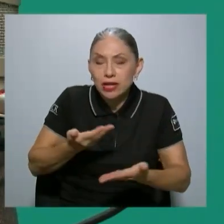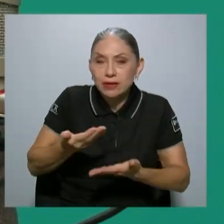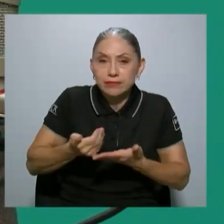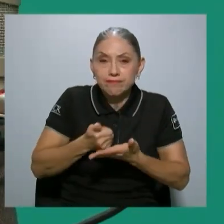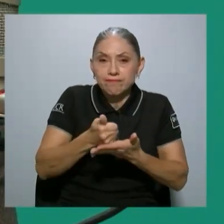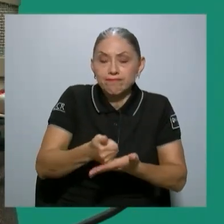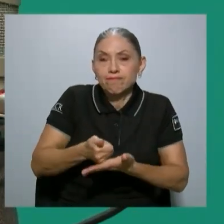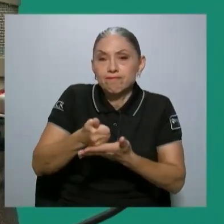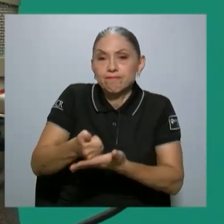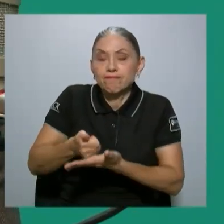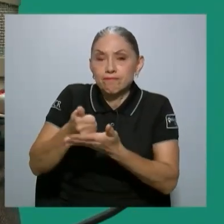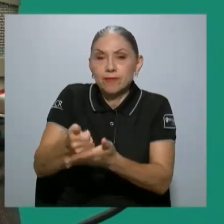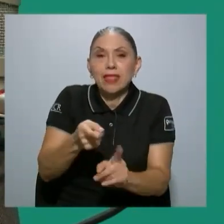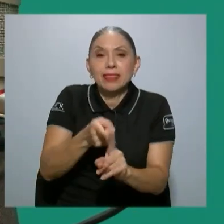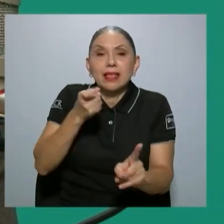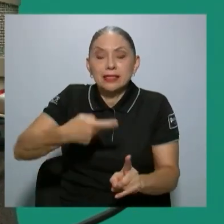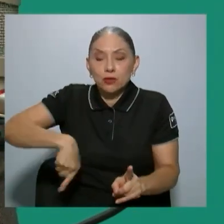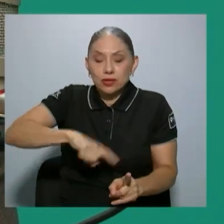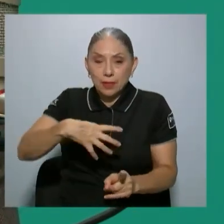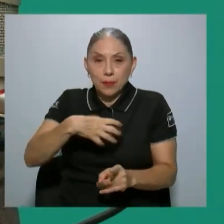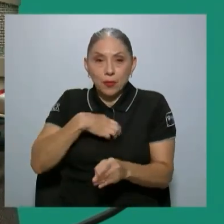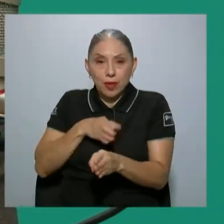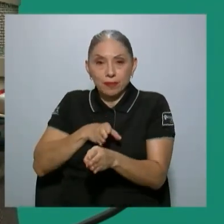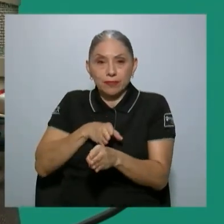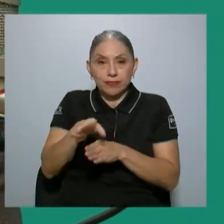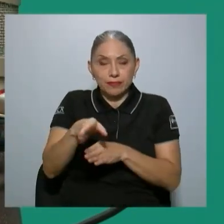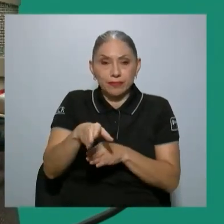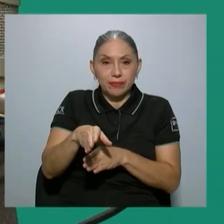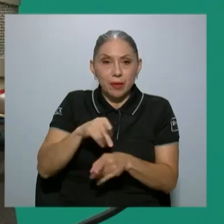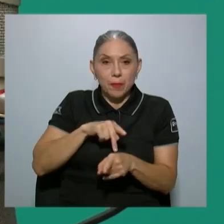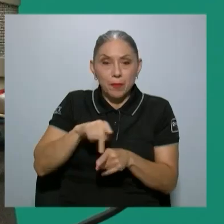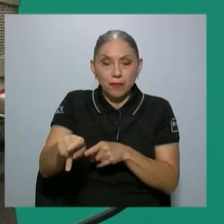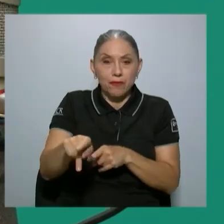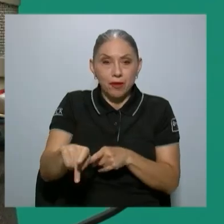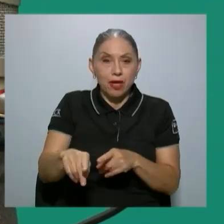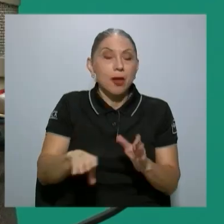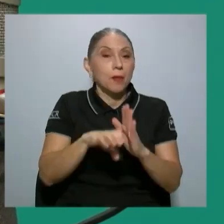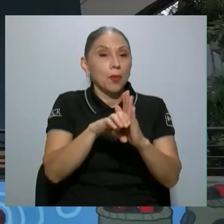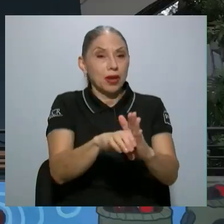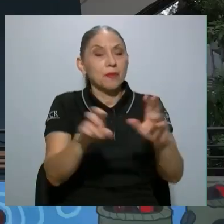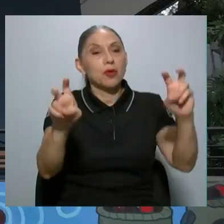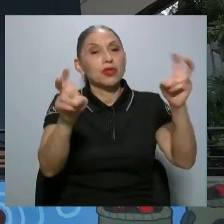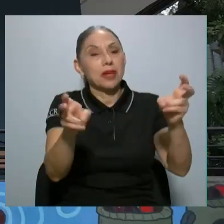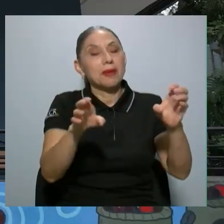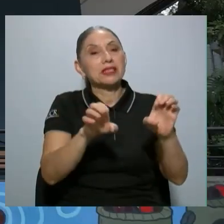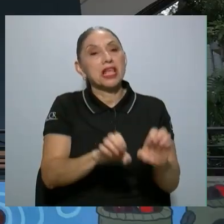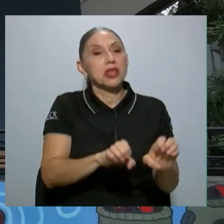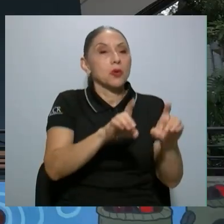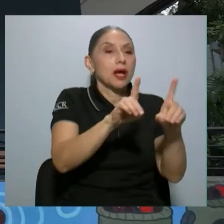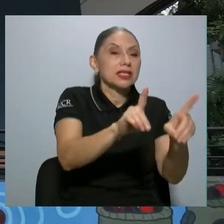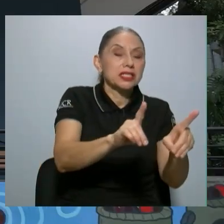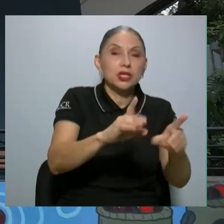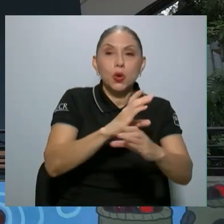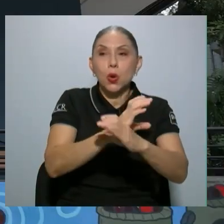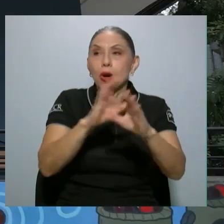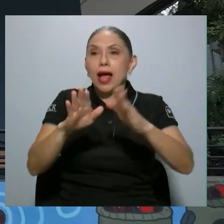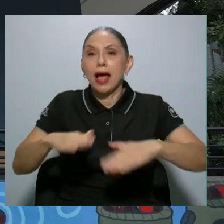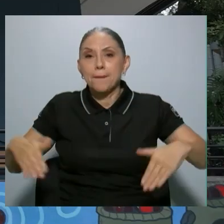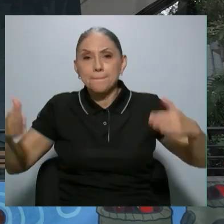desde nuestra disciplina. Temas como, bueno, ya mencionaba educación, ambiente,